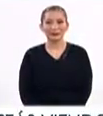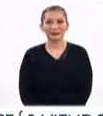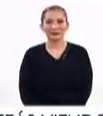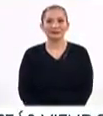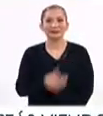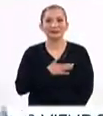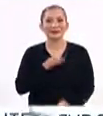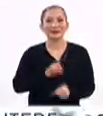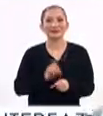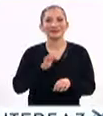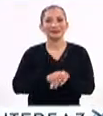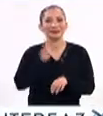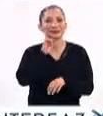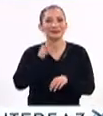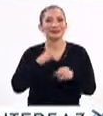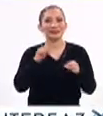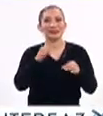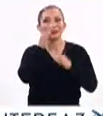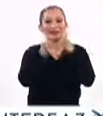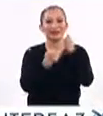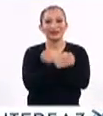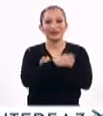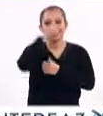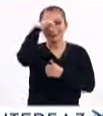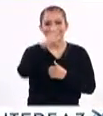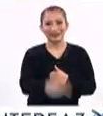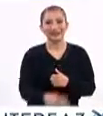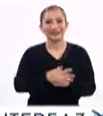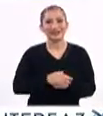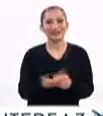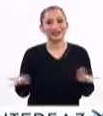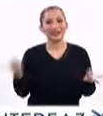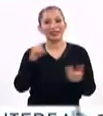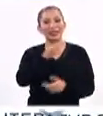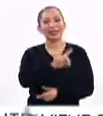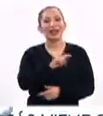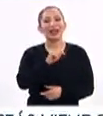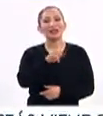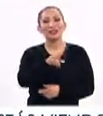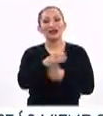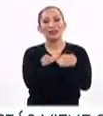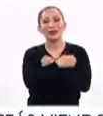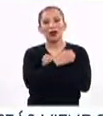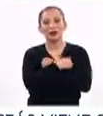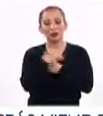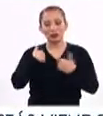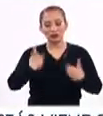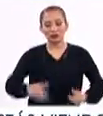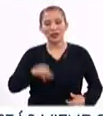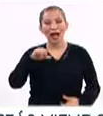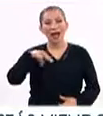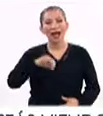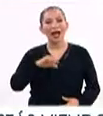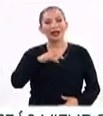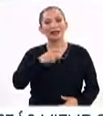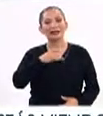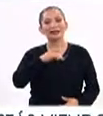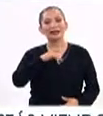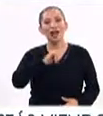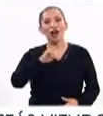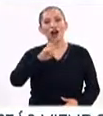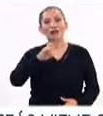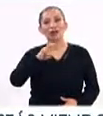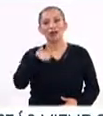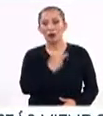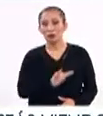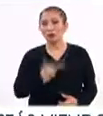Muy buenos días, amigas y amigos de la Agencia Informativa de Educación de México, de Televisión Educativa. Soy Ana Cristina Olvera y me da muchísimo gusto tener